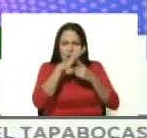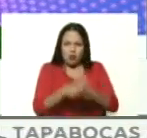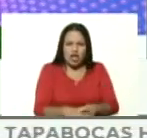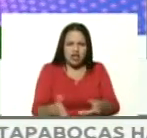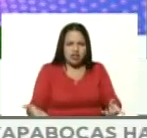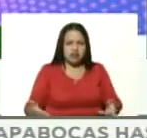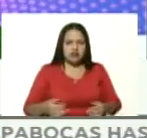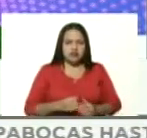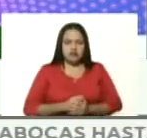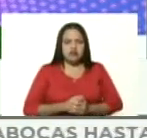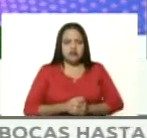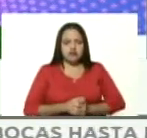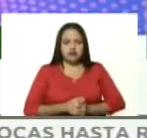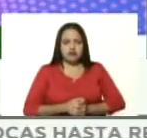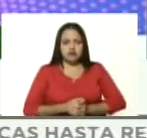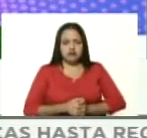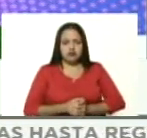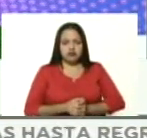imponerse